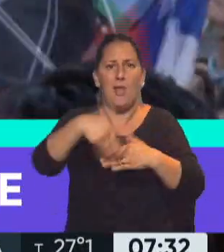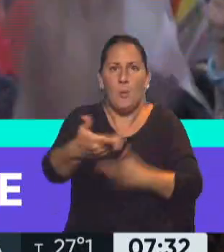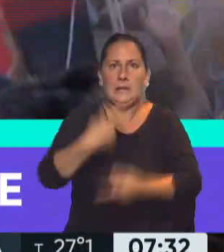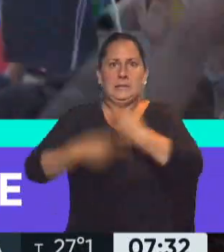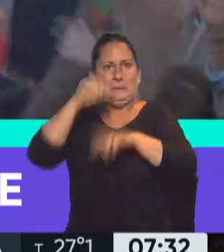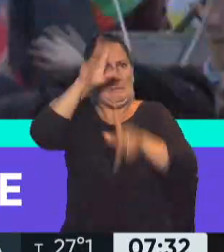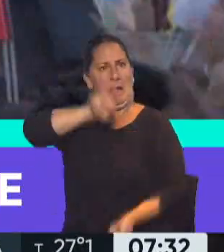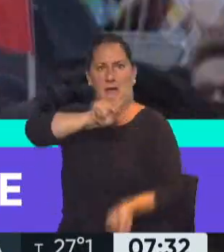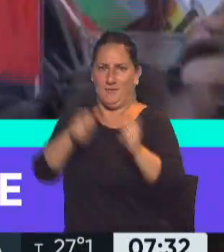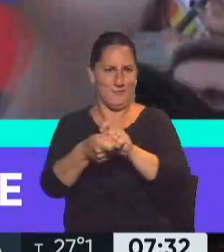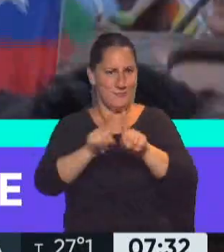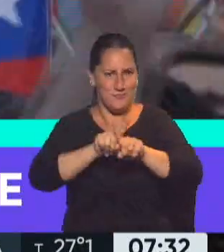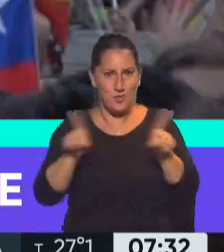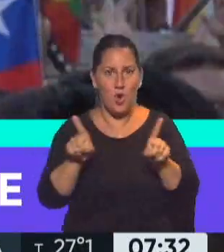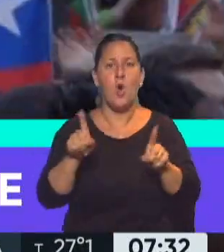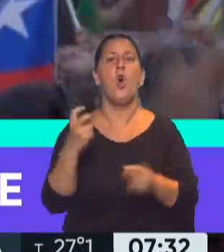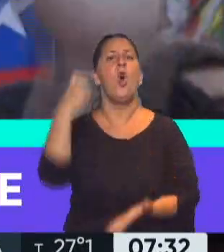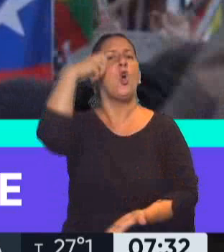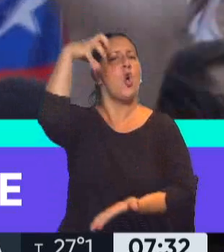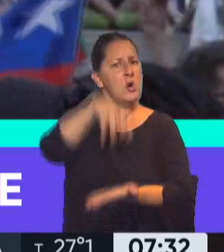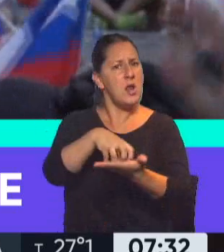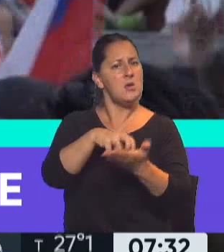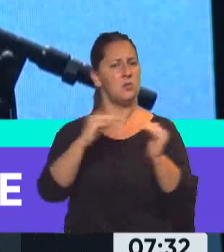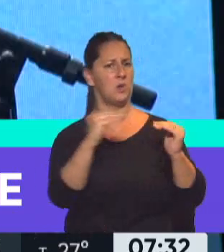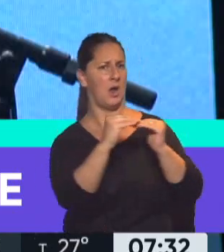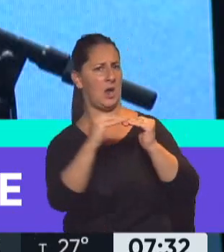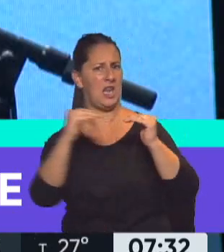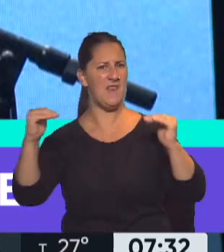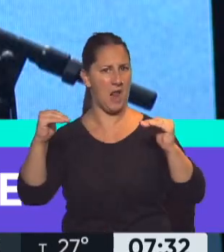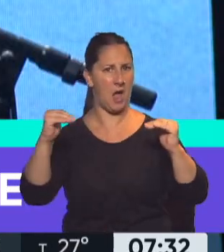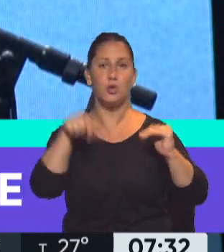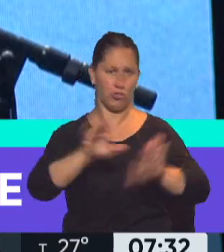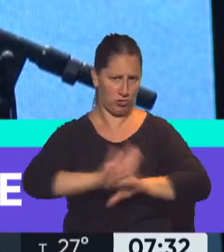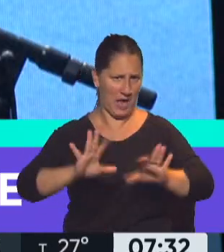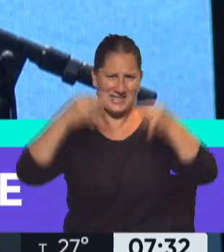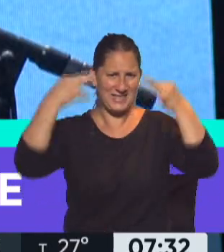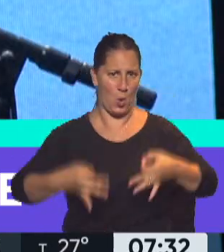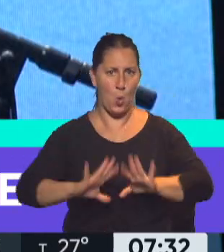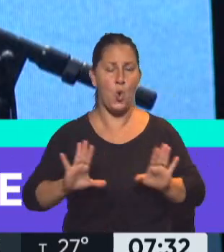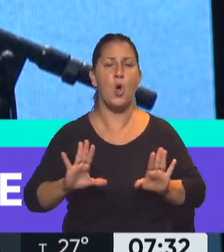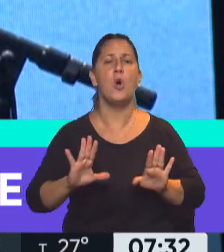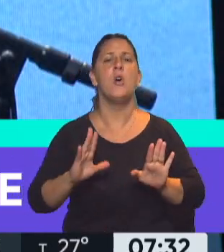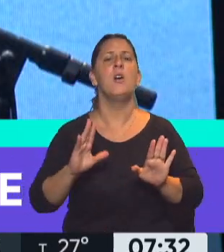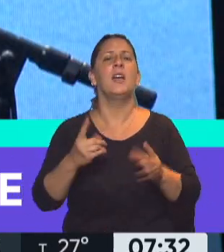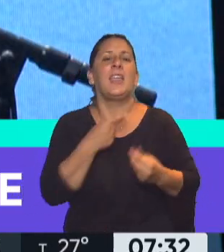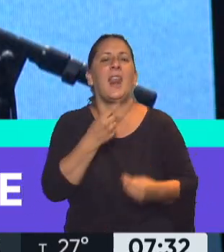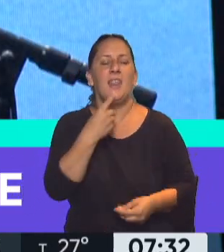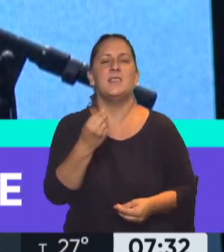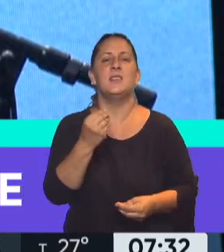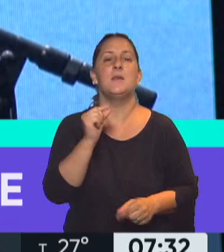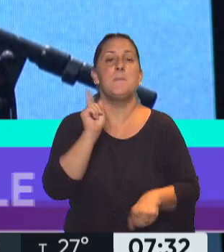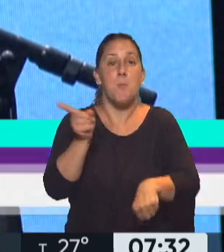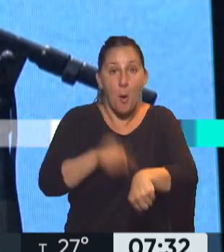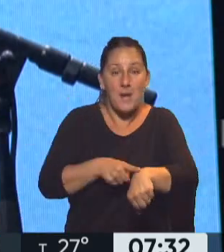retroceder. Y tendremos un Congreso equilibrado. Eso ya es una realidad. Lo que significa a la vez